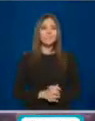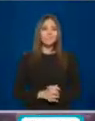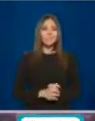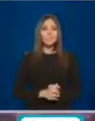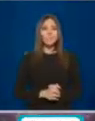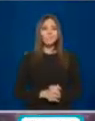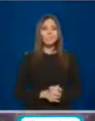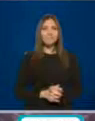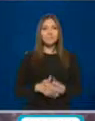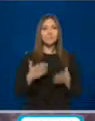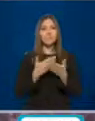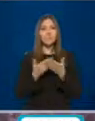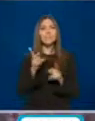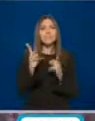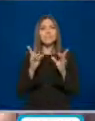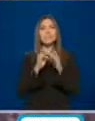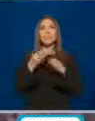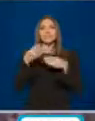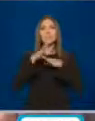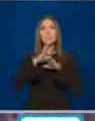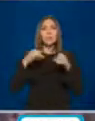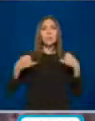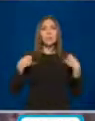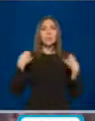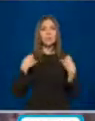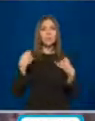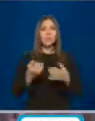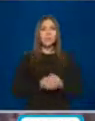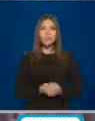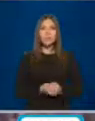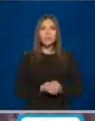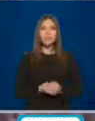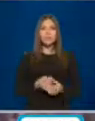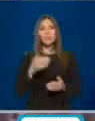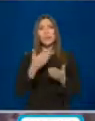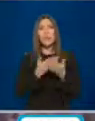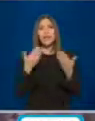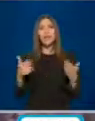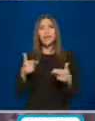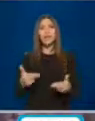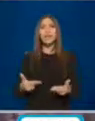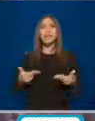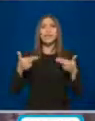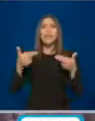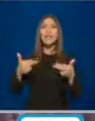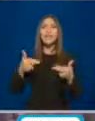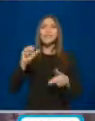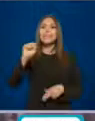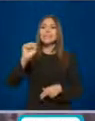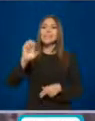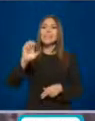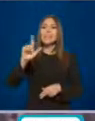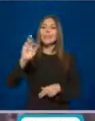Oh, para hablar de jóvenes, ¿verdad? Sí, esta que le llamamos ahora generación selfie, ¿no?